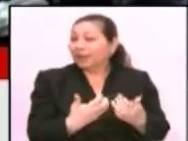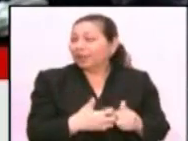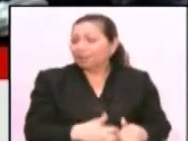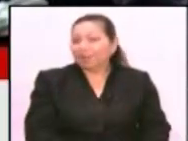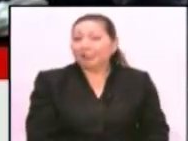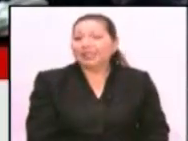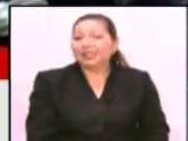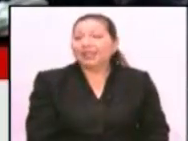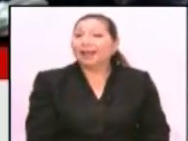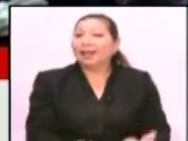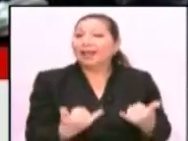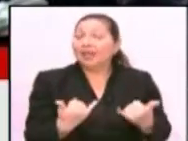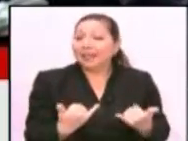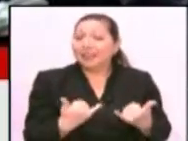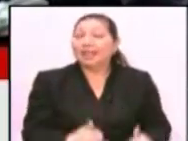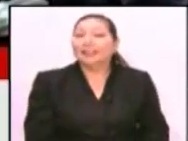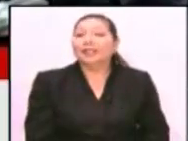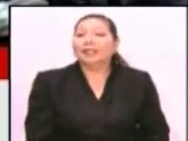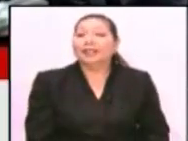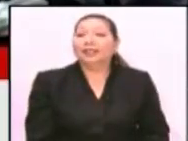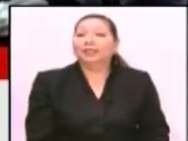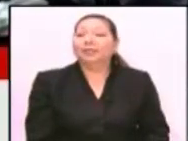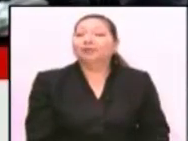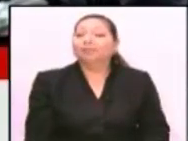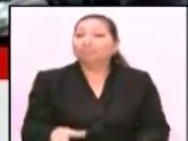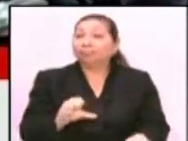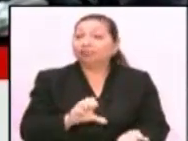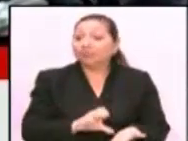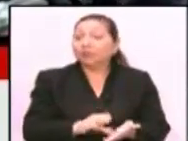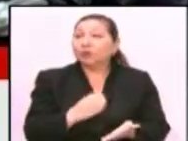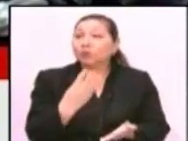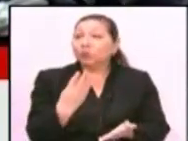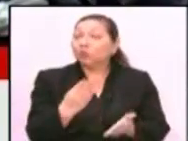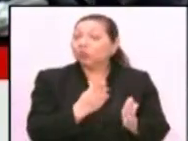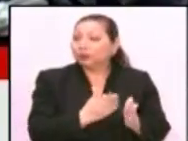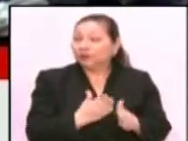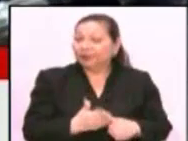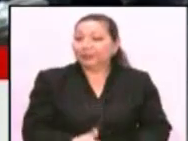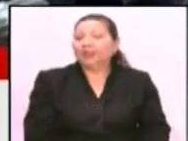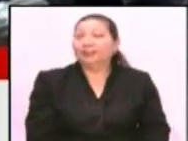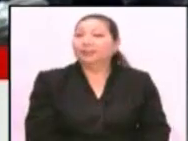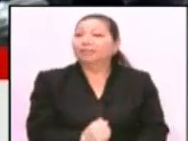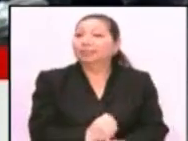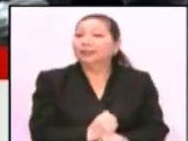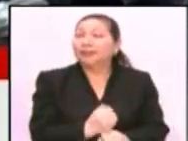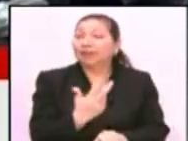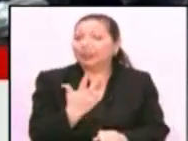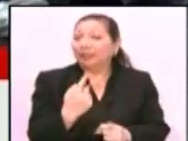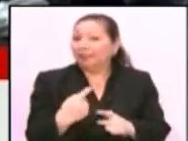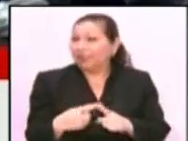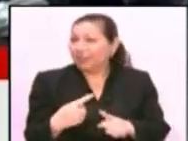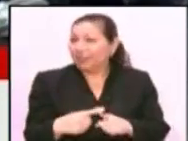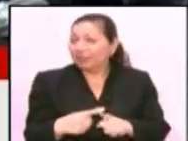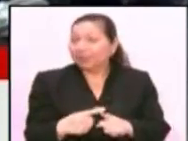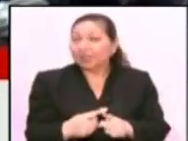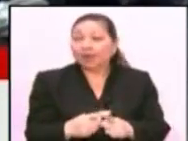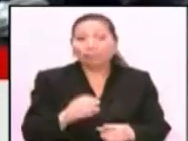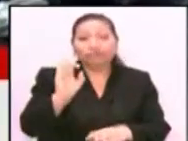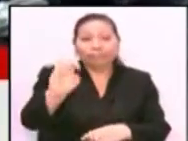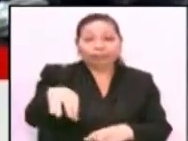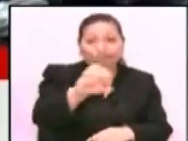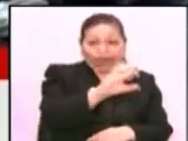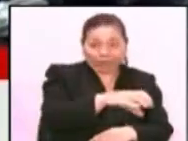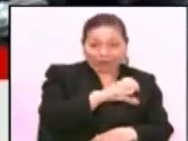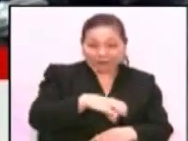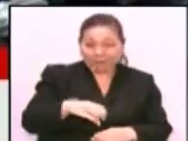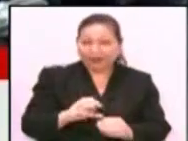empresas. Estas fundaciones le dan el capital a 4 operadores que trabajan en 3 diferentes ciudades y